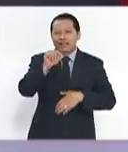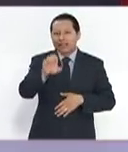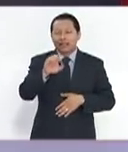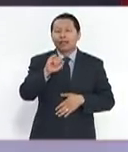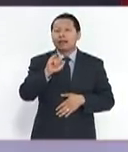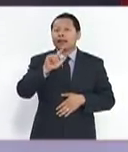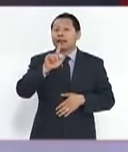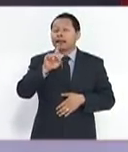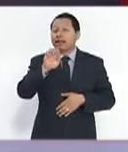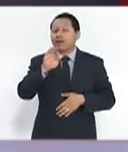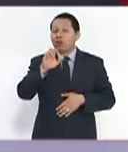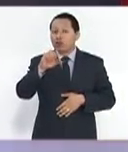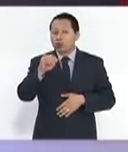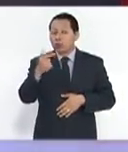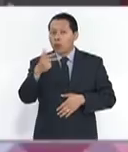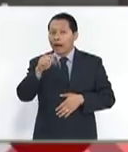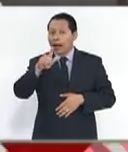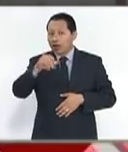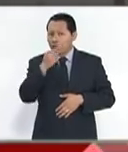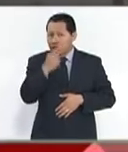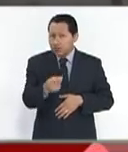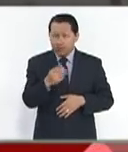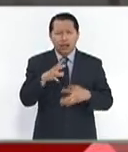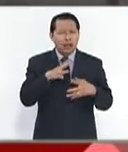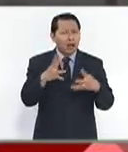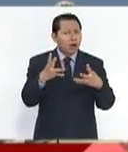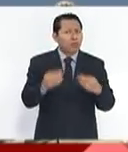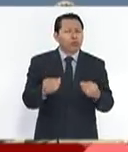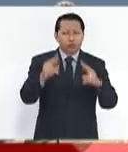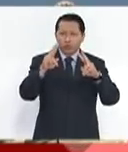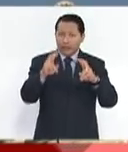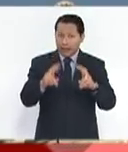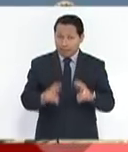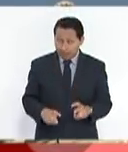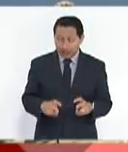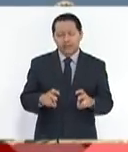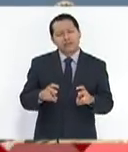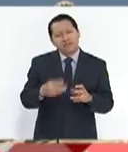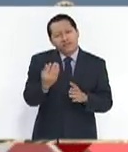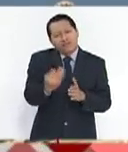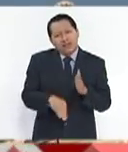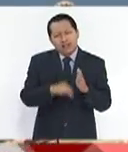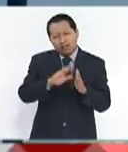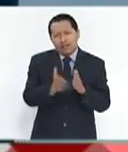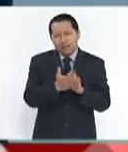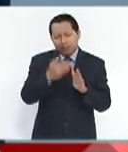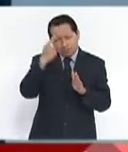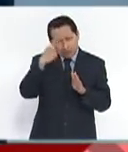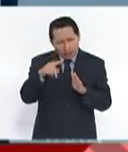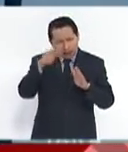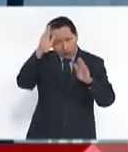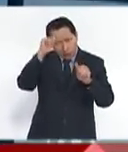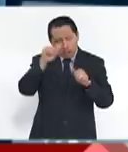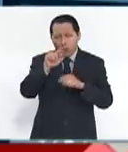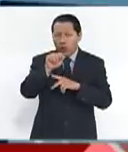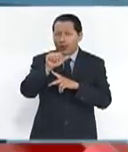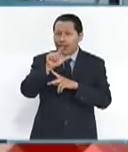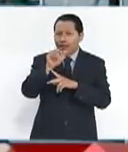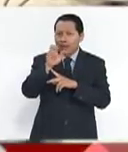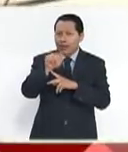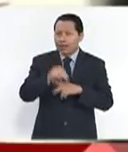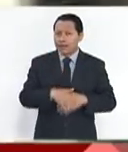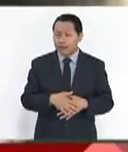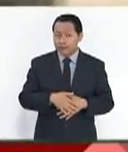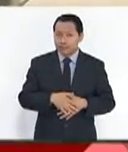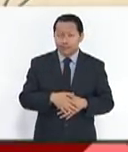Ildefonso Guajardo, reconoció que aún existen muchos temas pendientes para llegar a un acuerdo sobre el Tratado de Libre Comercio de América del